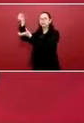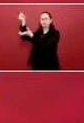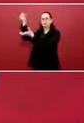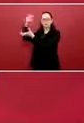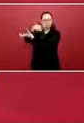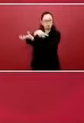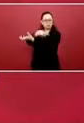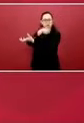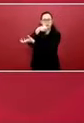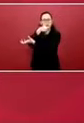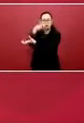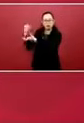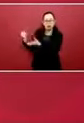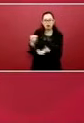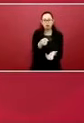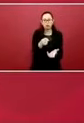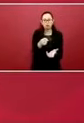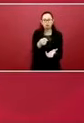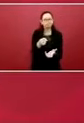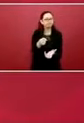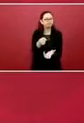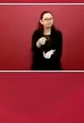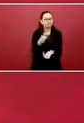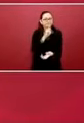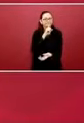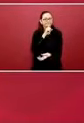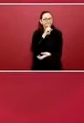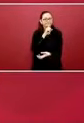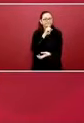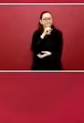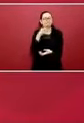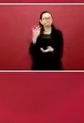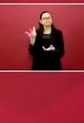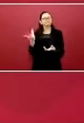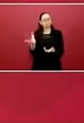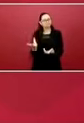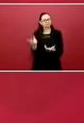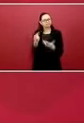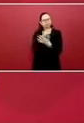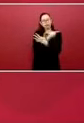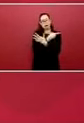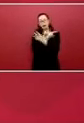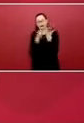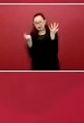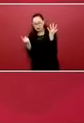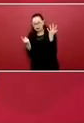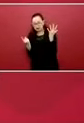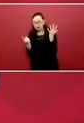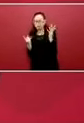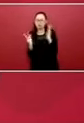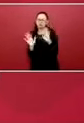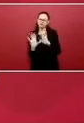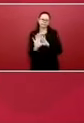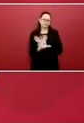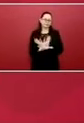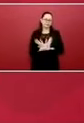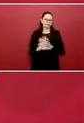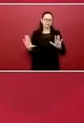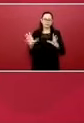llegaba el apoyo. Entonces, todo eso ya desapareció.